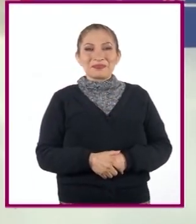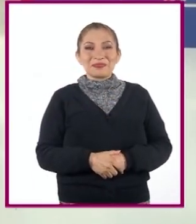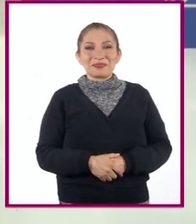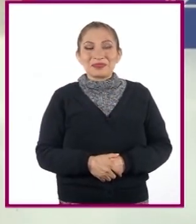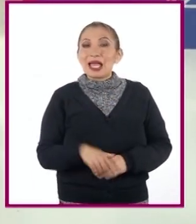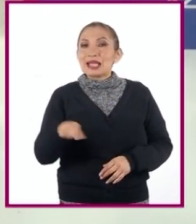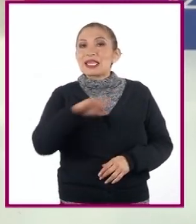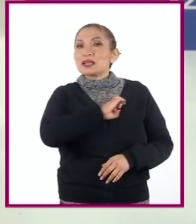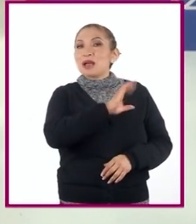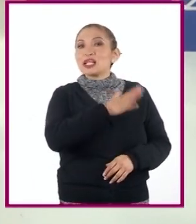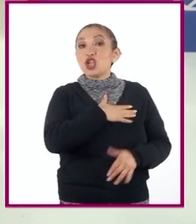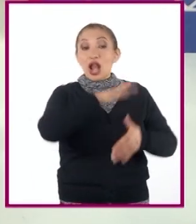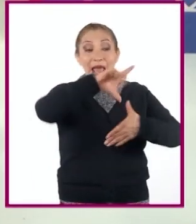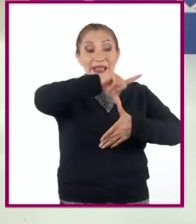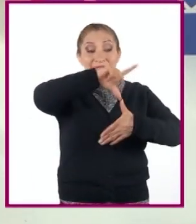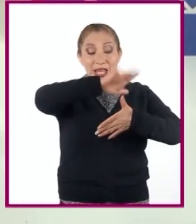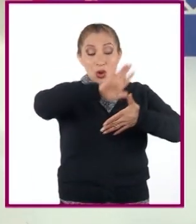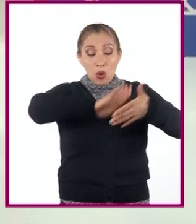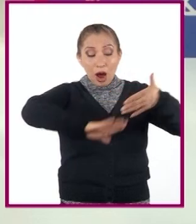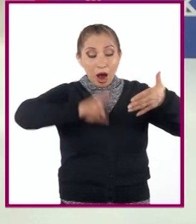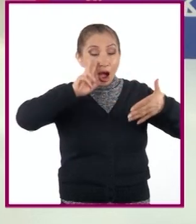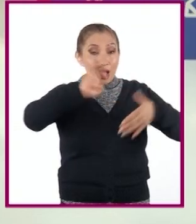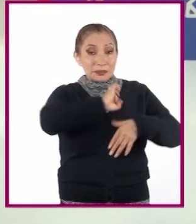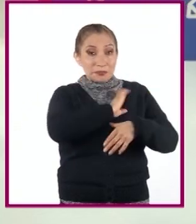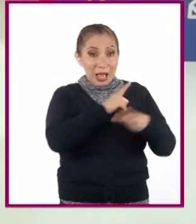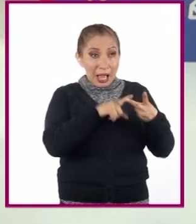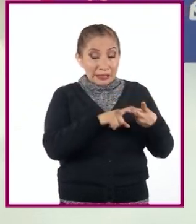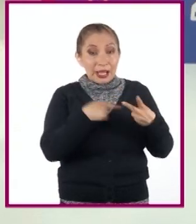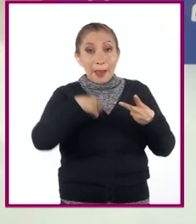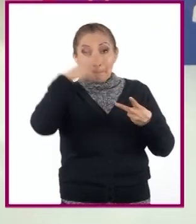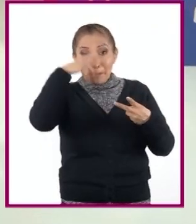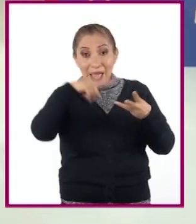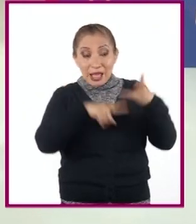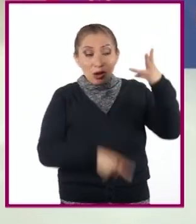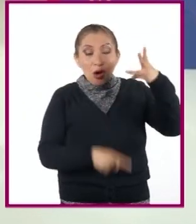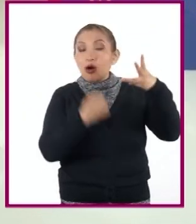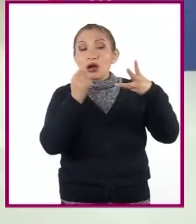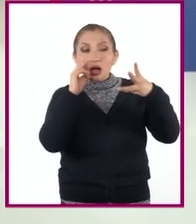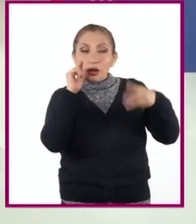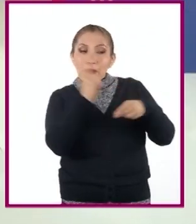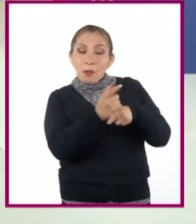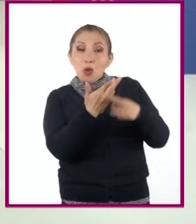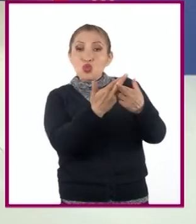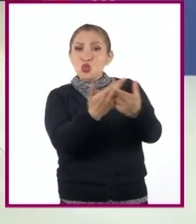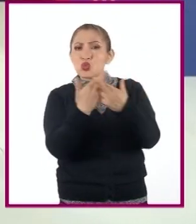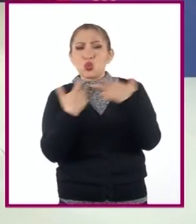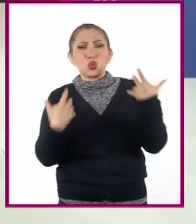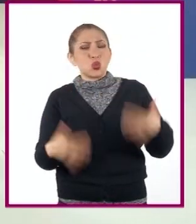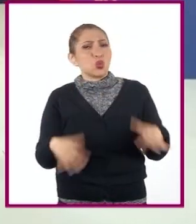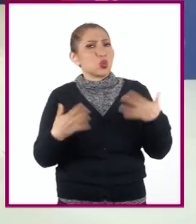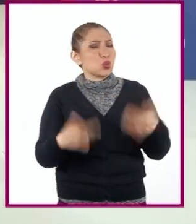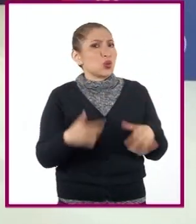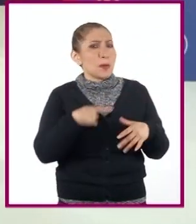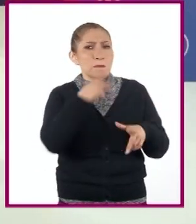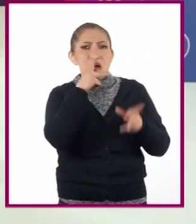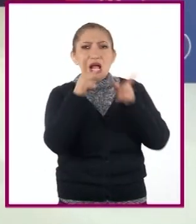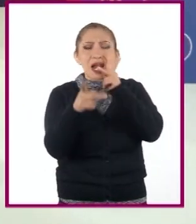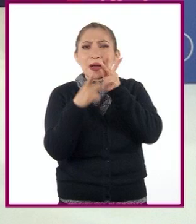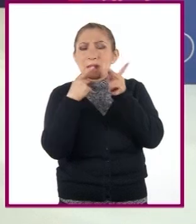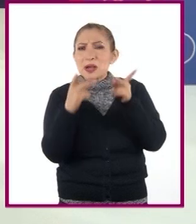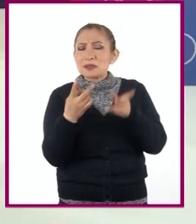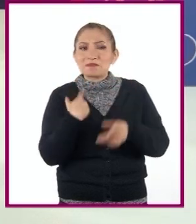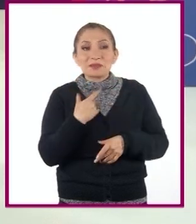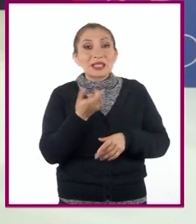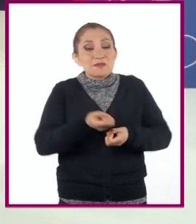En el español de Latinoamérica, España y México, encontramos una riqueza invaluable en nuestras palabras